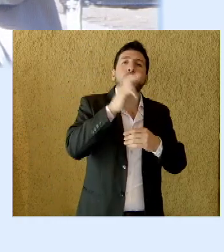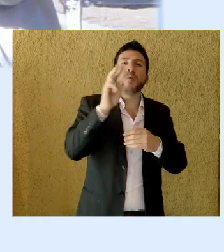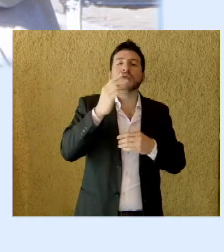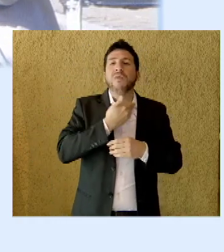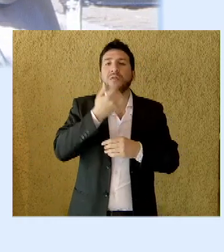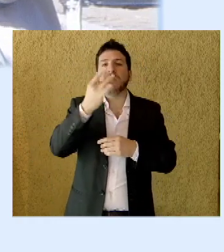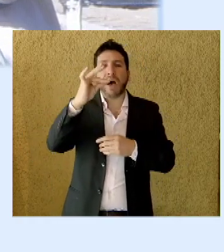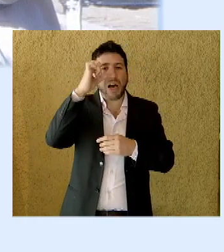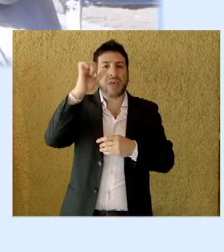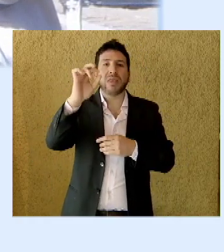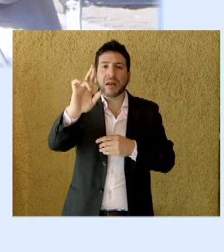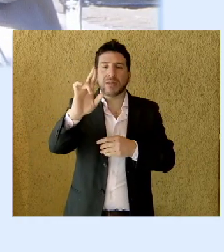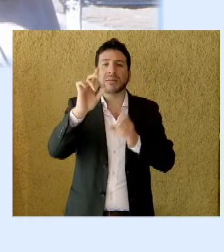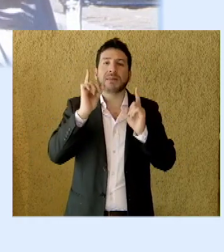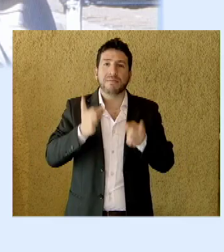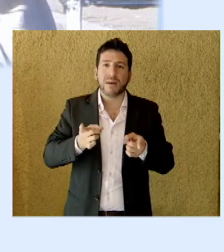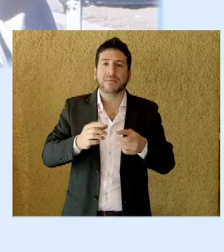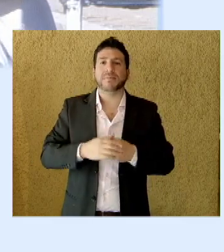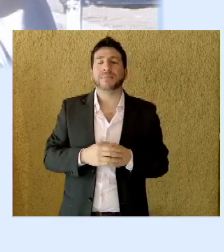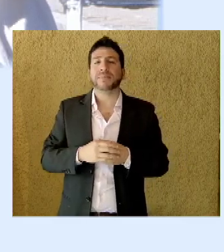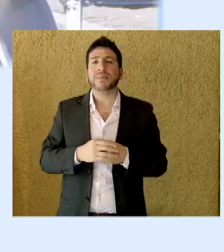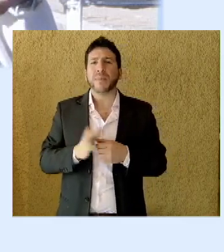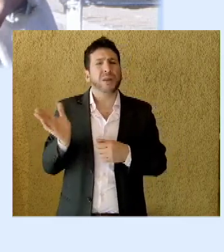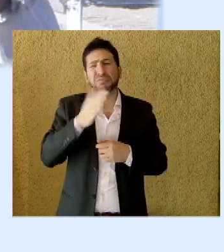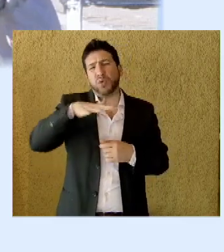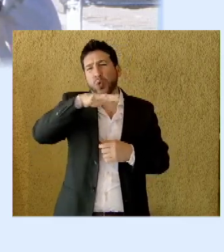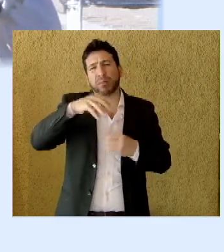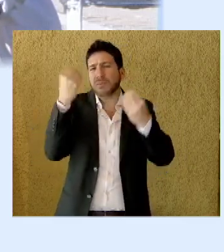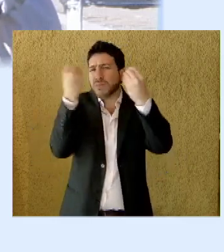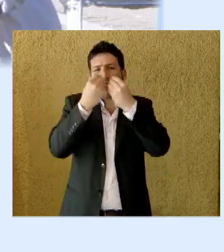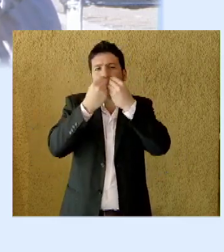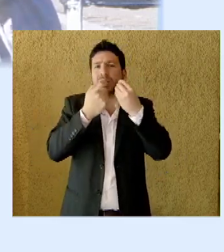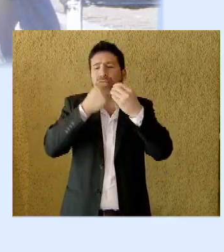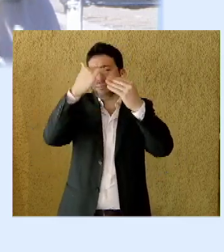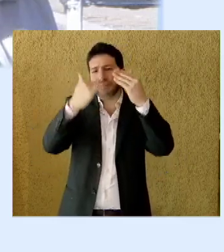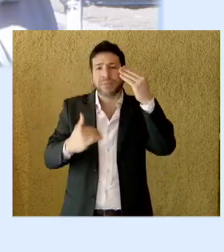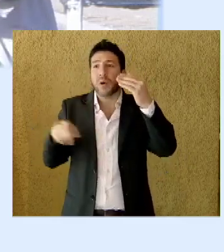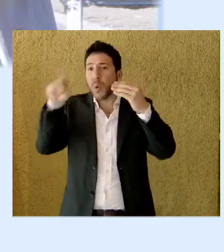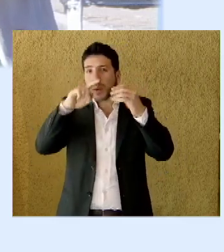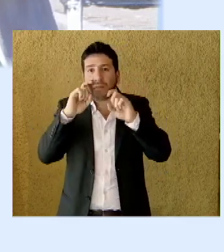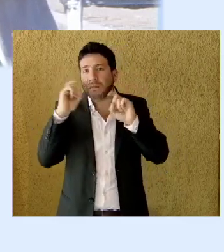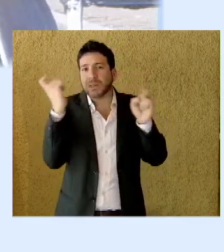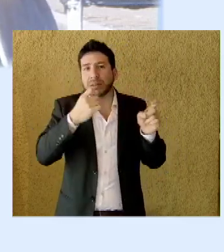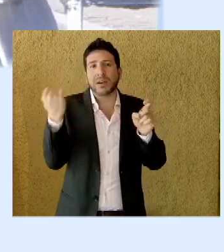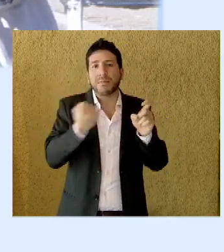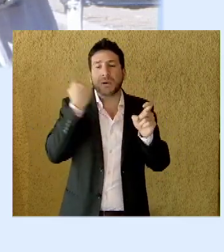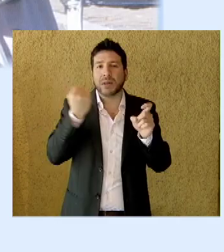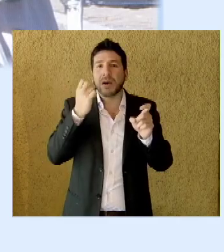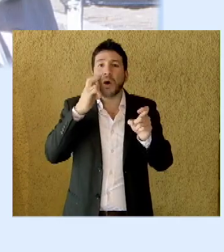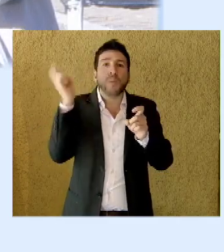que abrió sus puertas hace un tiempo. Bueno, todos los espacios que tiene la provincia de Mendoza para poder disfrutar, el Museo